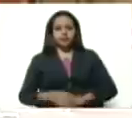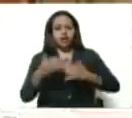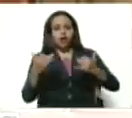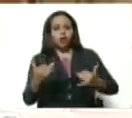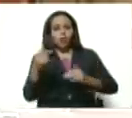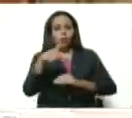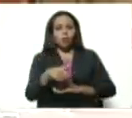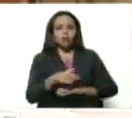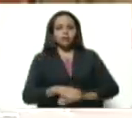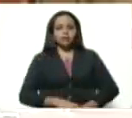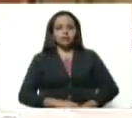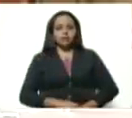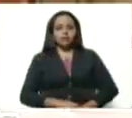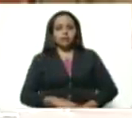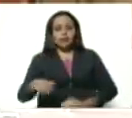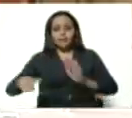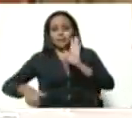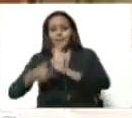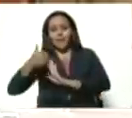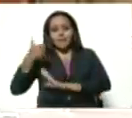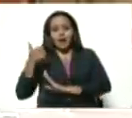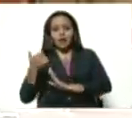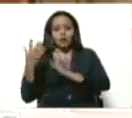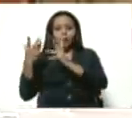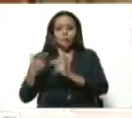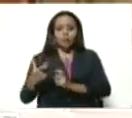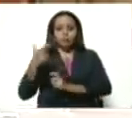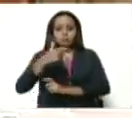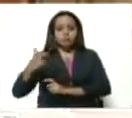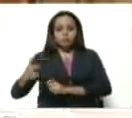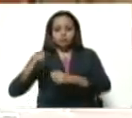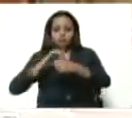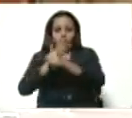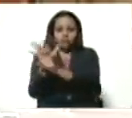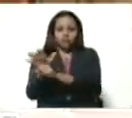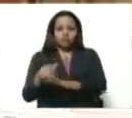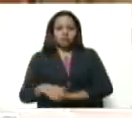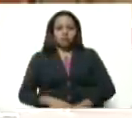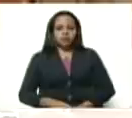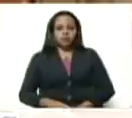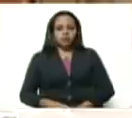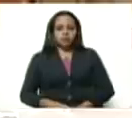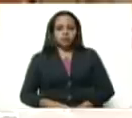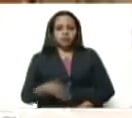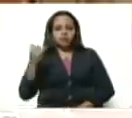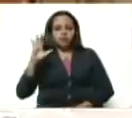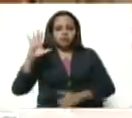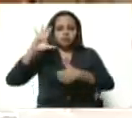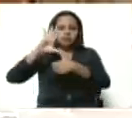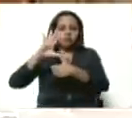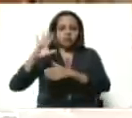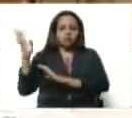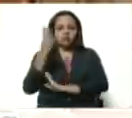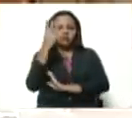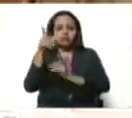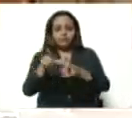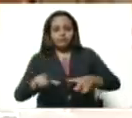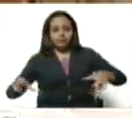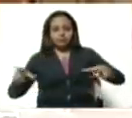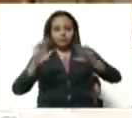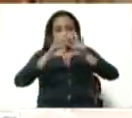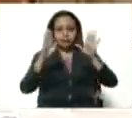sea epicentro de la pandemia mundial esté en suramérica el cuarto epicentro mundial